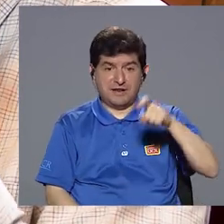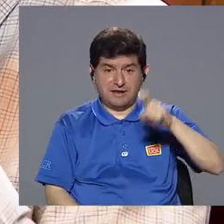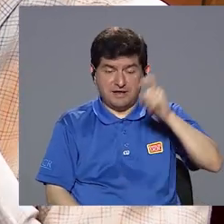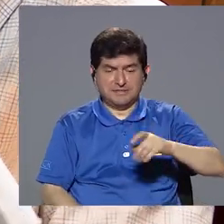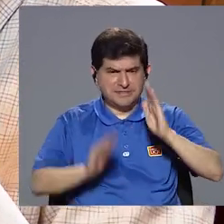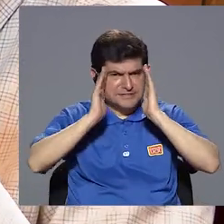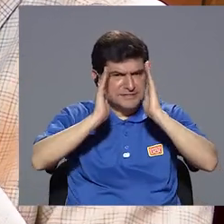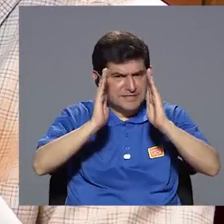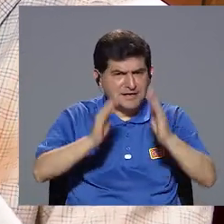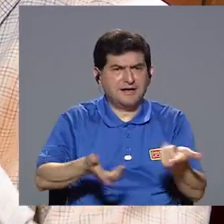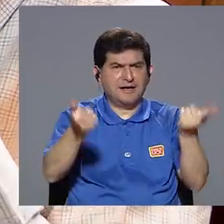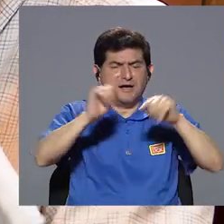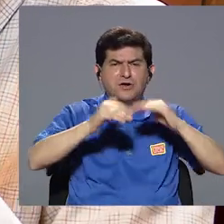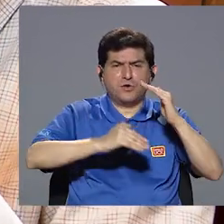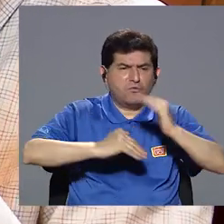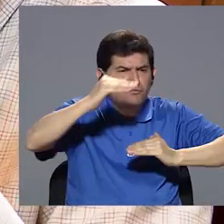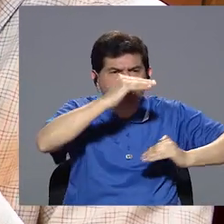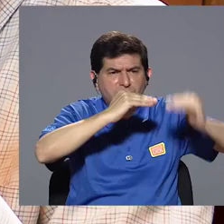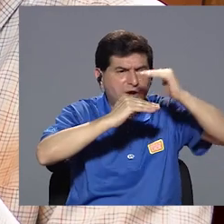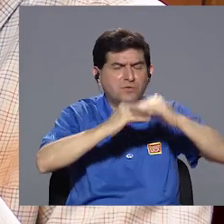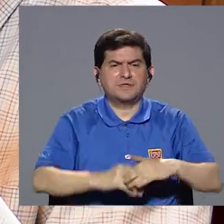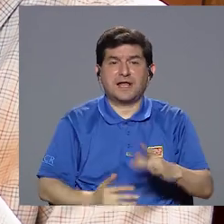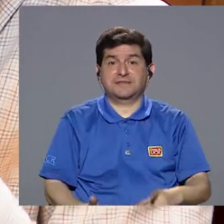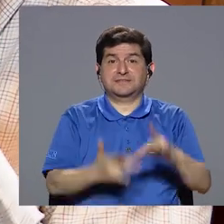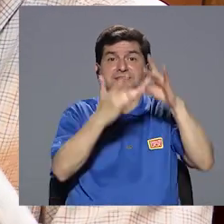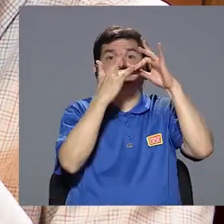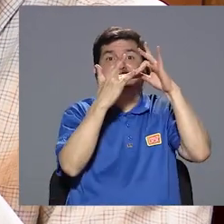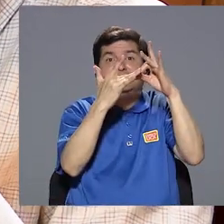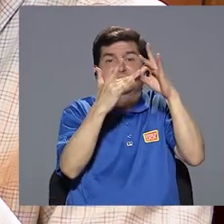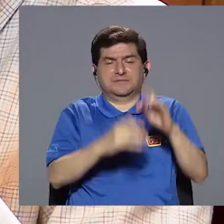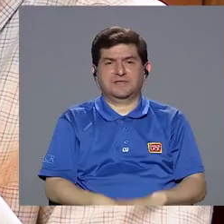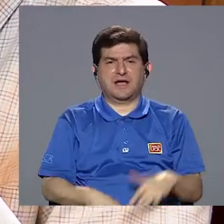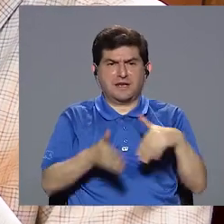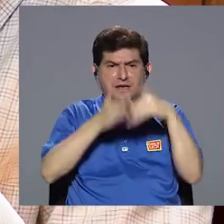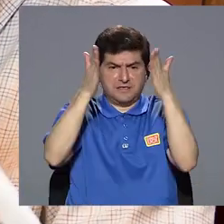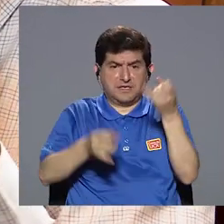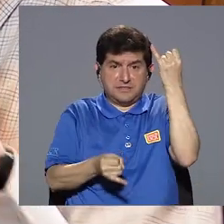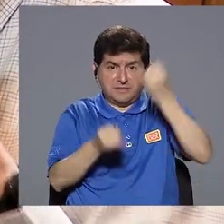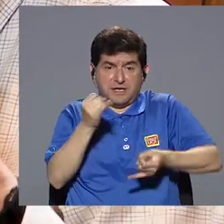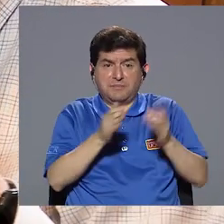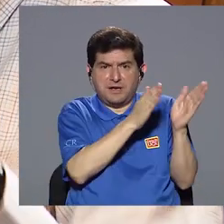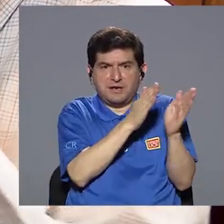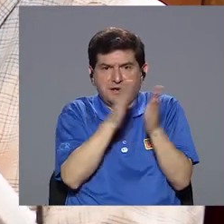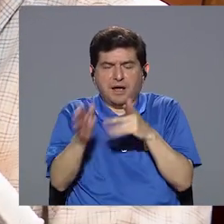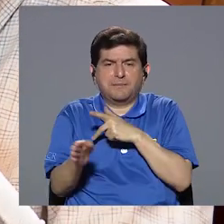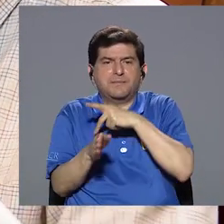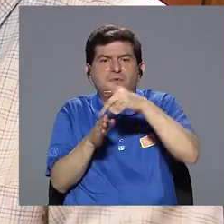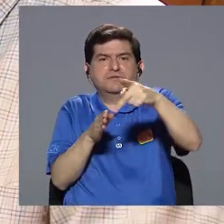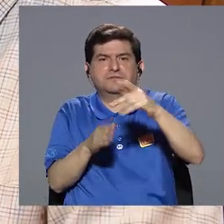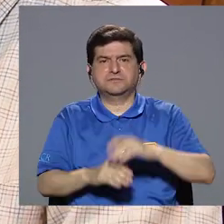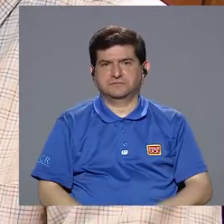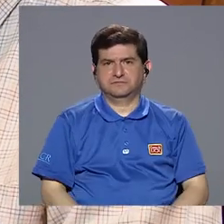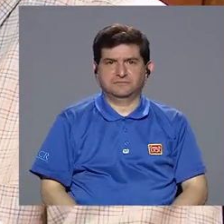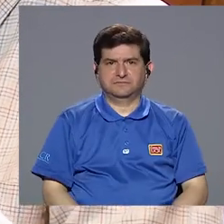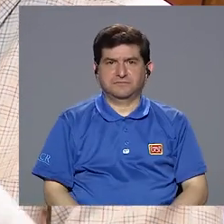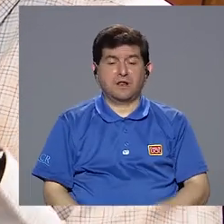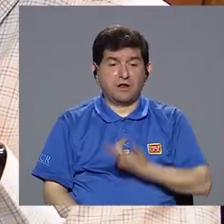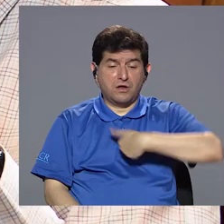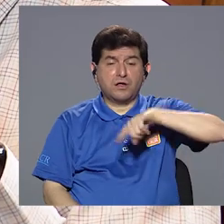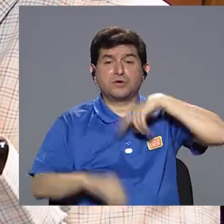debemos poner el lente en lo que ocurre en las facultades ya más especializadas donde los estudiantes terminan su formación profesional